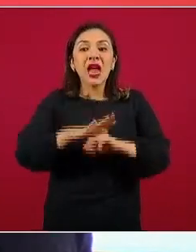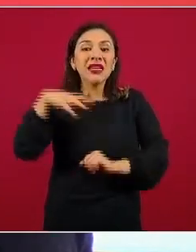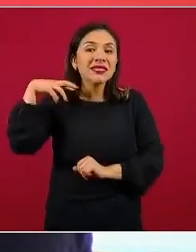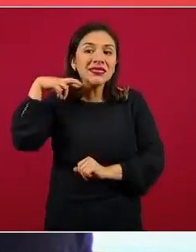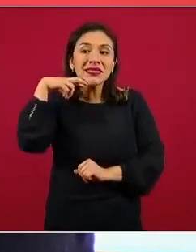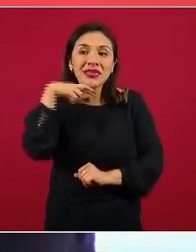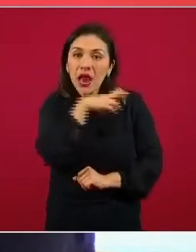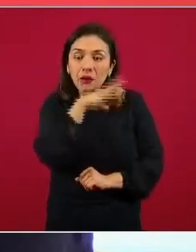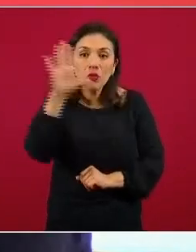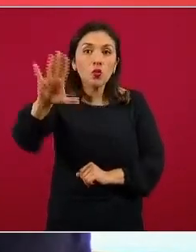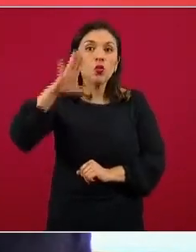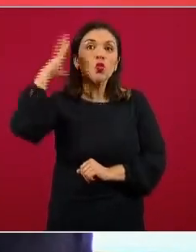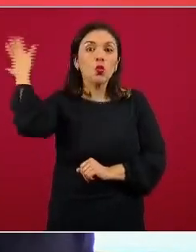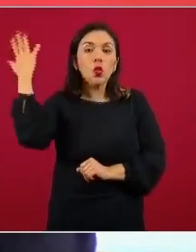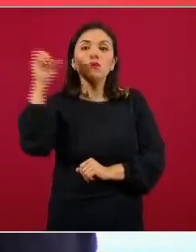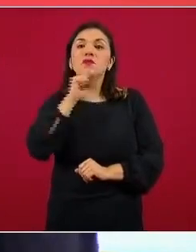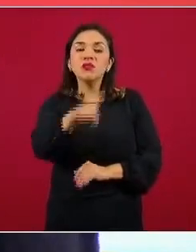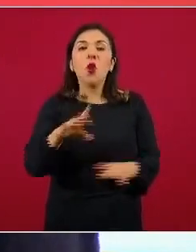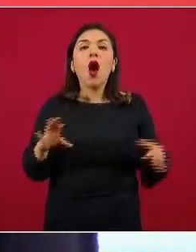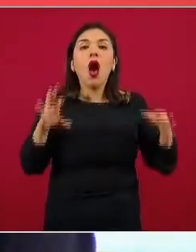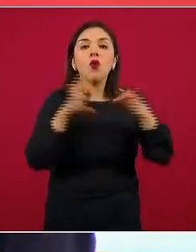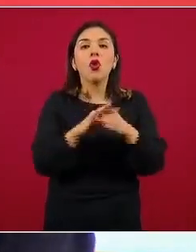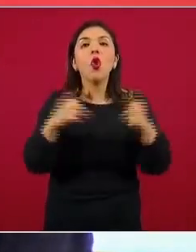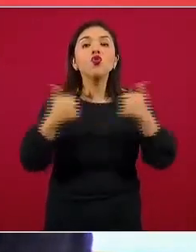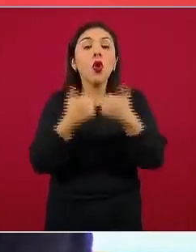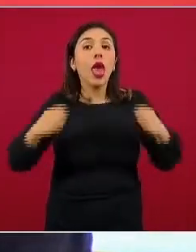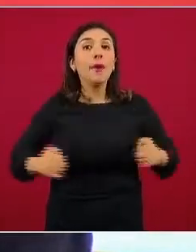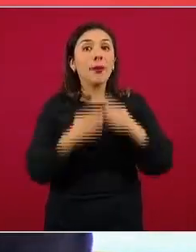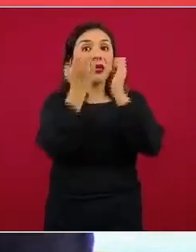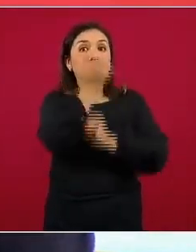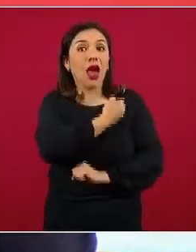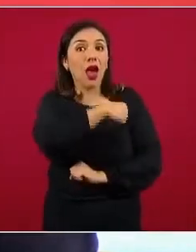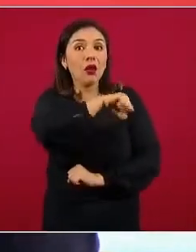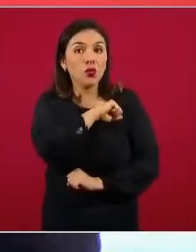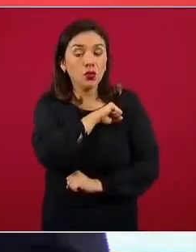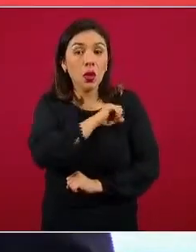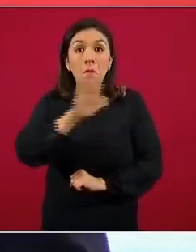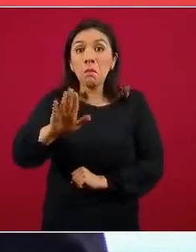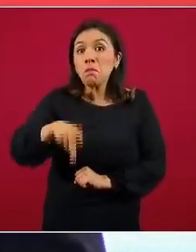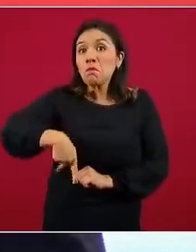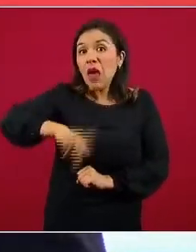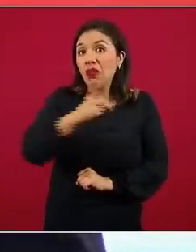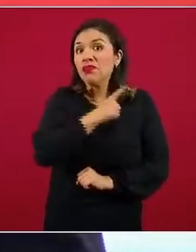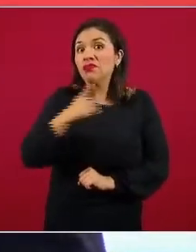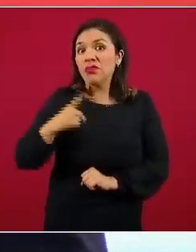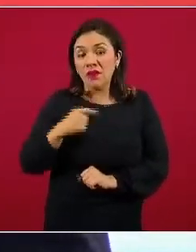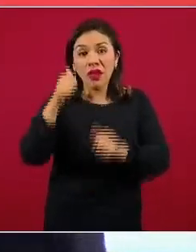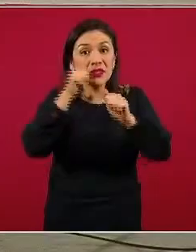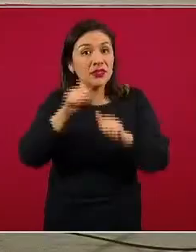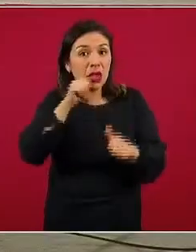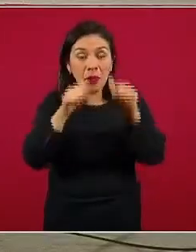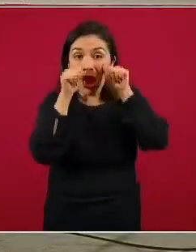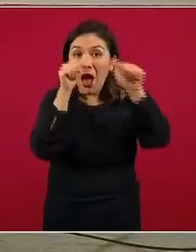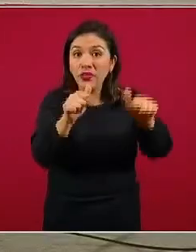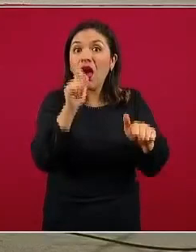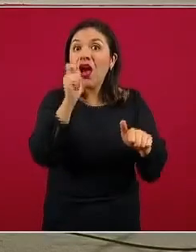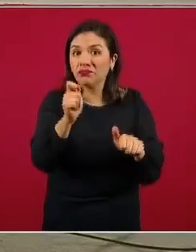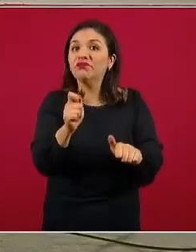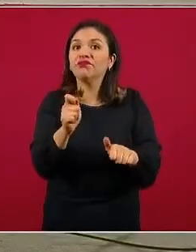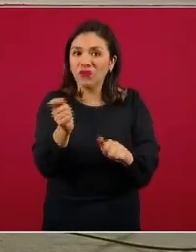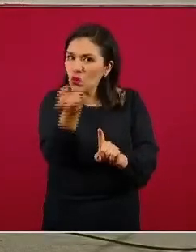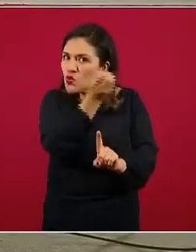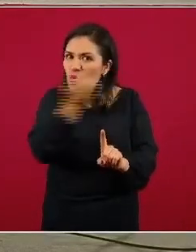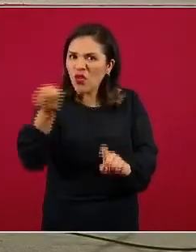velocidad concordante con la emergencia sanitaria, pero sin perder para nada el